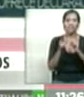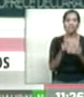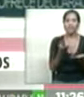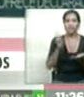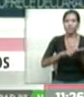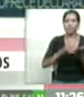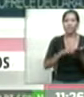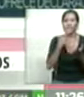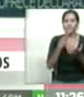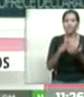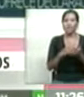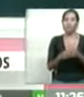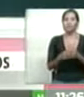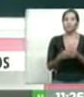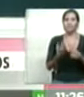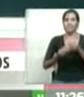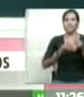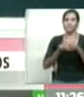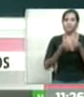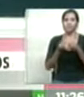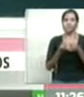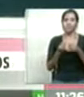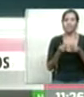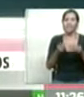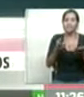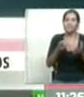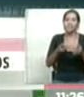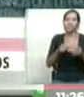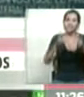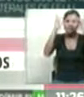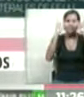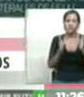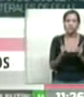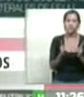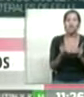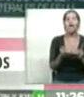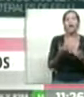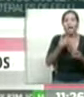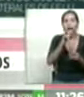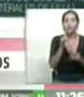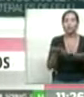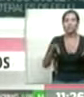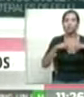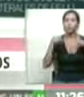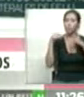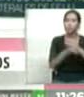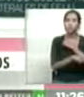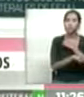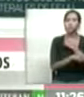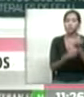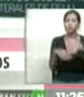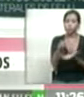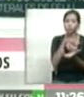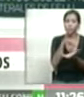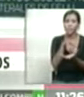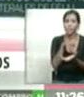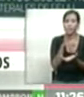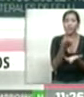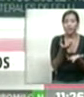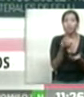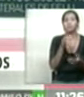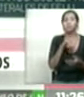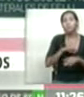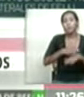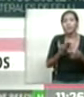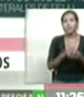dijo que tras las aplicaciones de estas medidas, pues hay una afectación profunda social con la cual el gobierno de